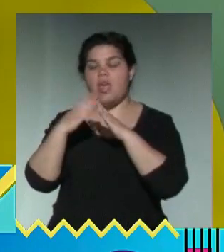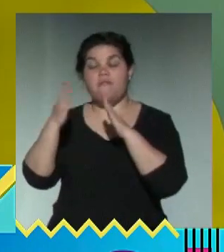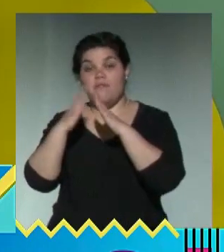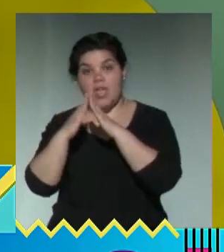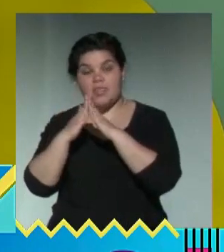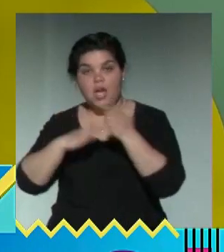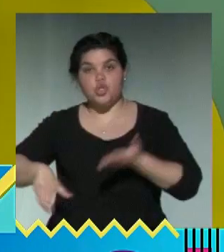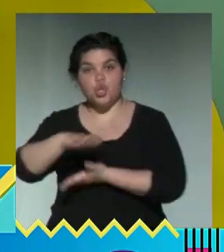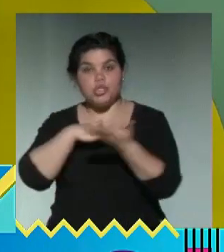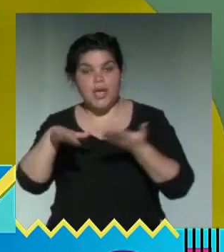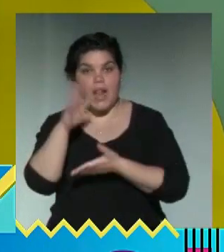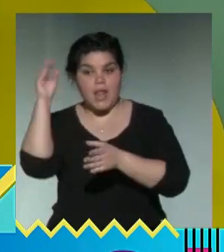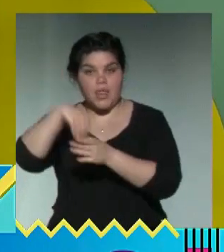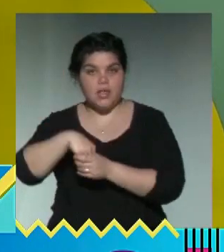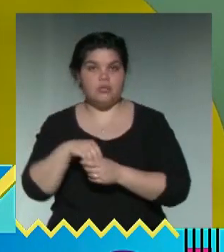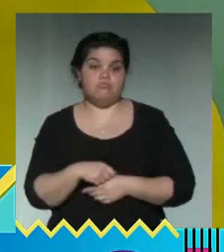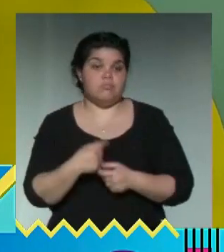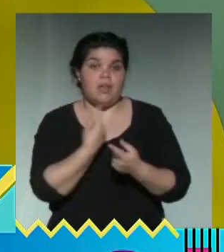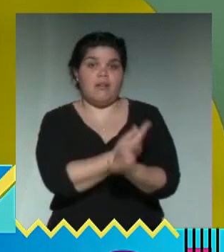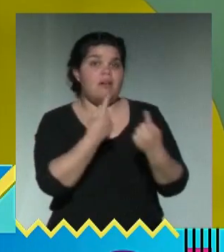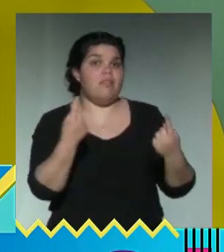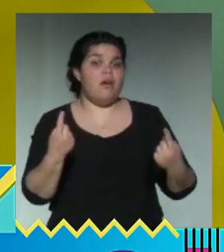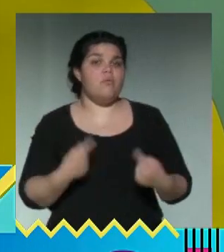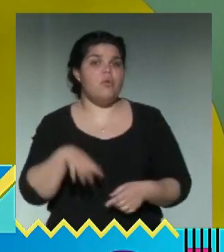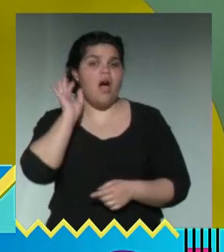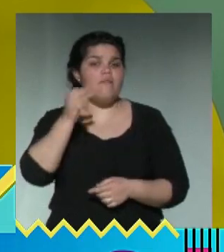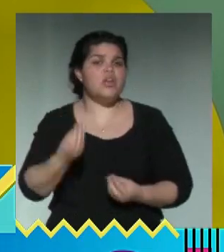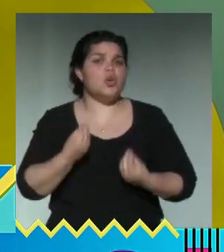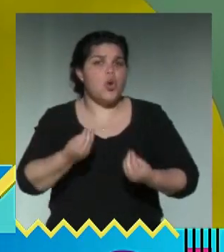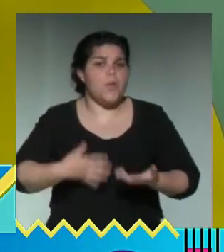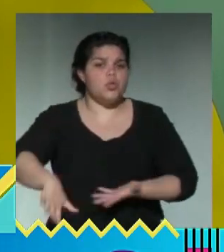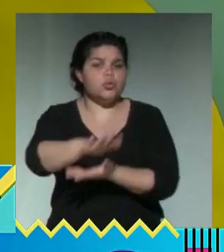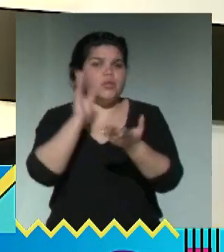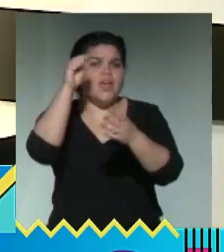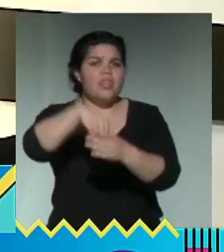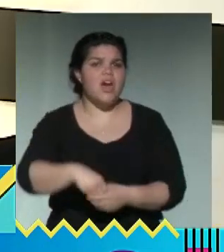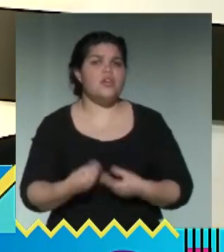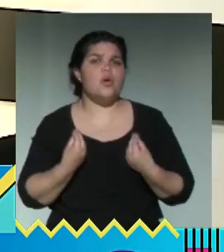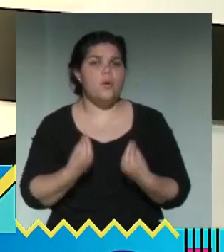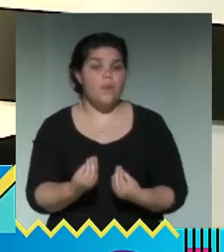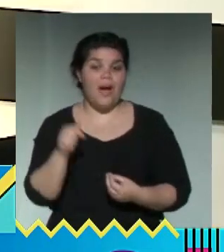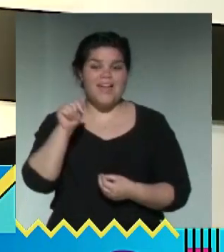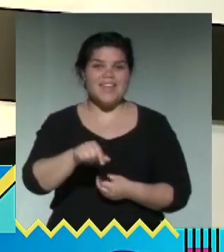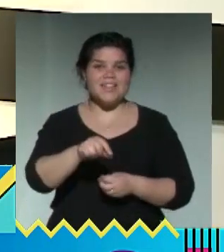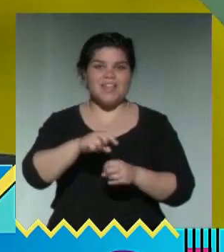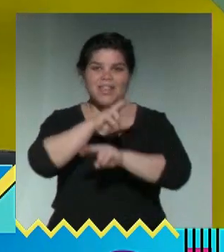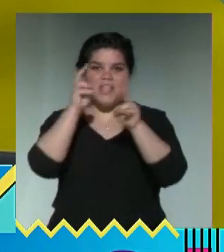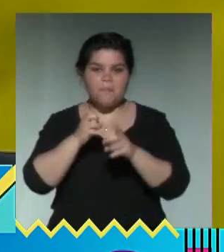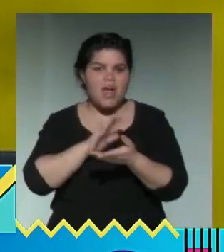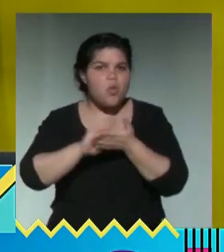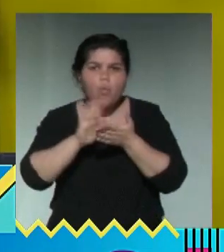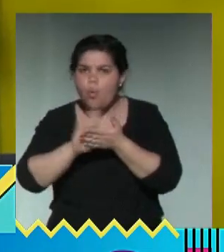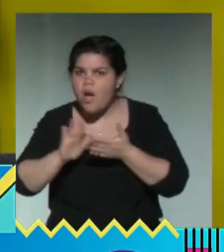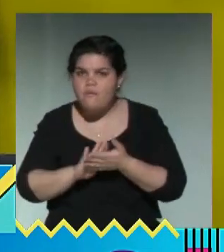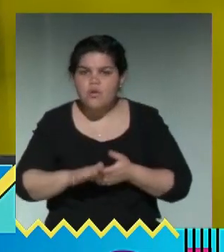disciplina, digamos, tiene que hacer algo concreto para ver cómo impacta en la sociedad. Y de esto se trata un poco esta nueva generación, de que hay